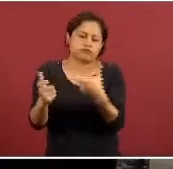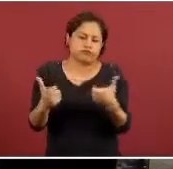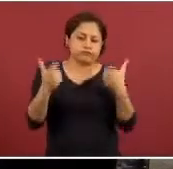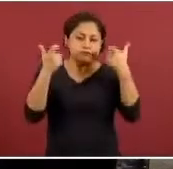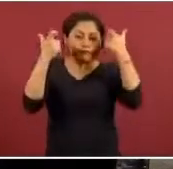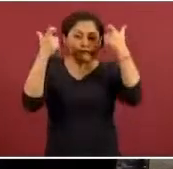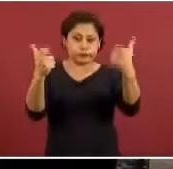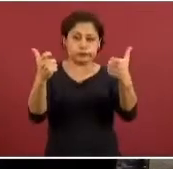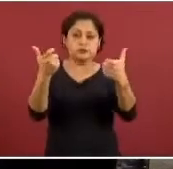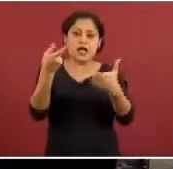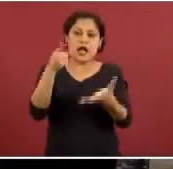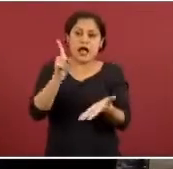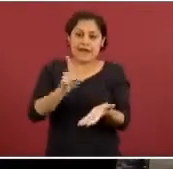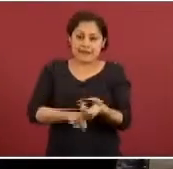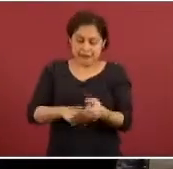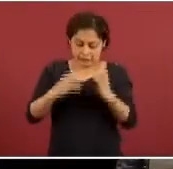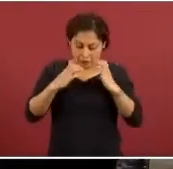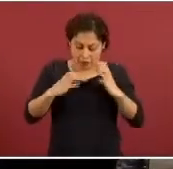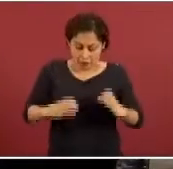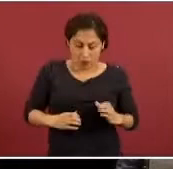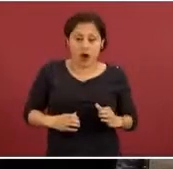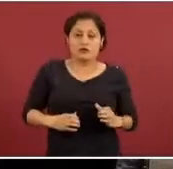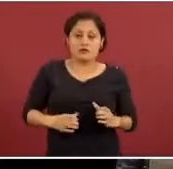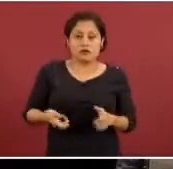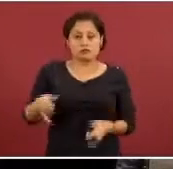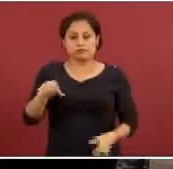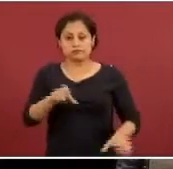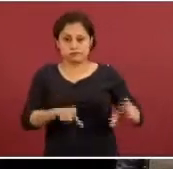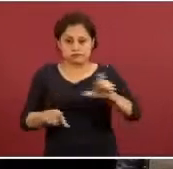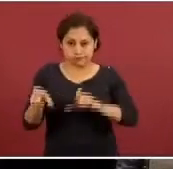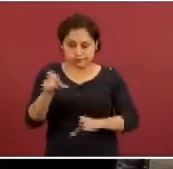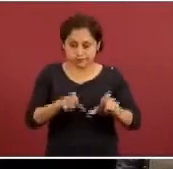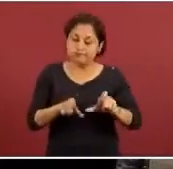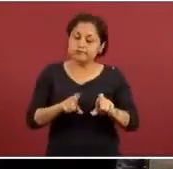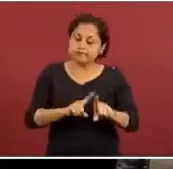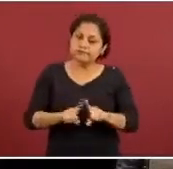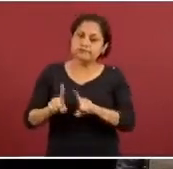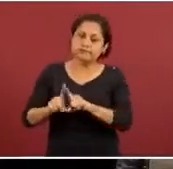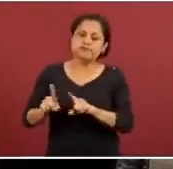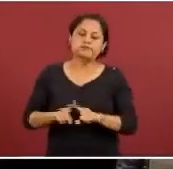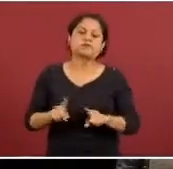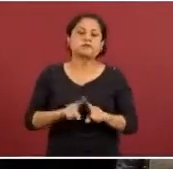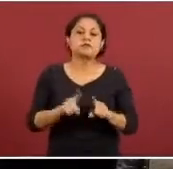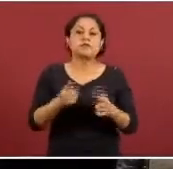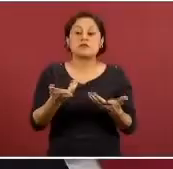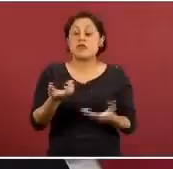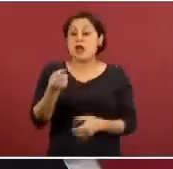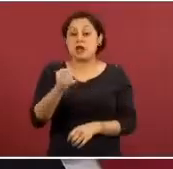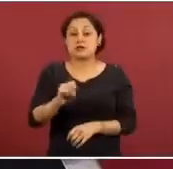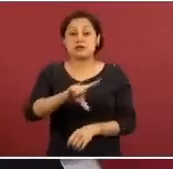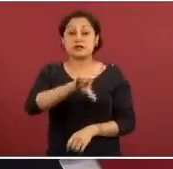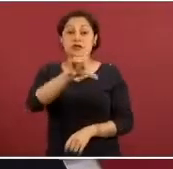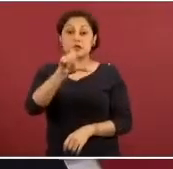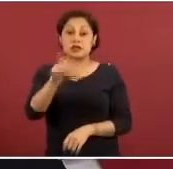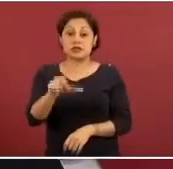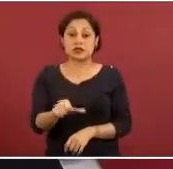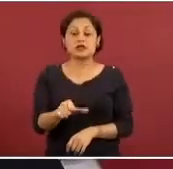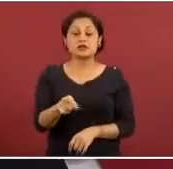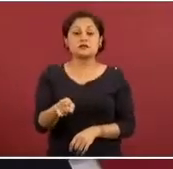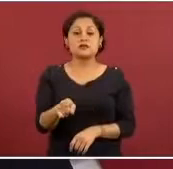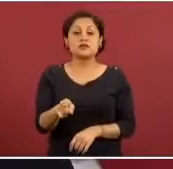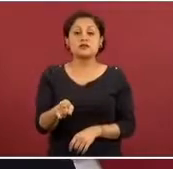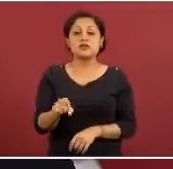la bioquímica cerebral y puede afectar algunos de estos procesos. Y esto puede desencadenar tantos síntomas o, si se combina